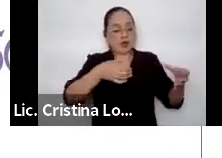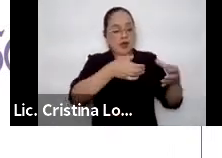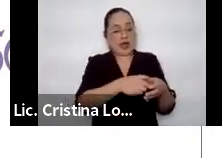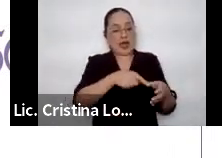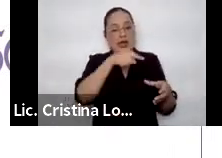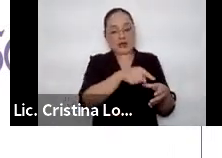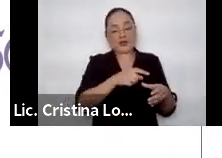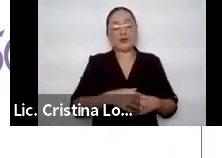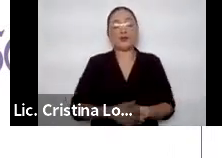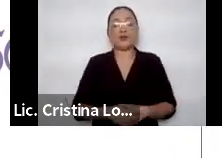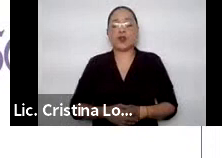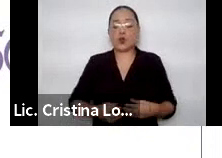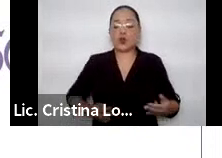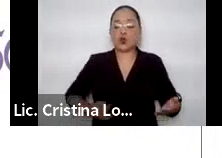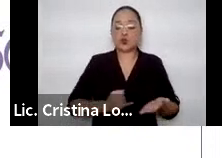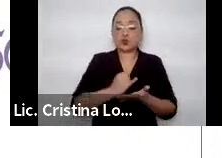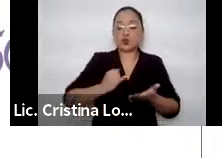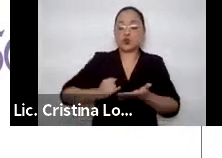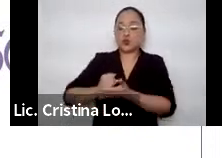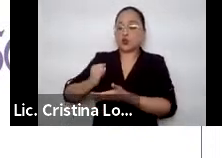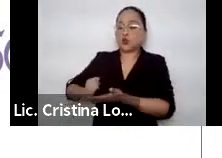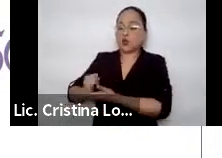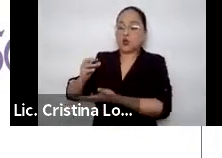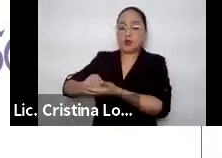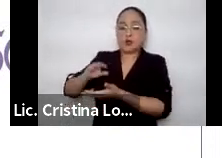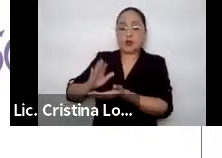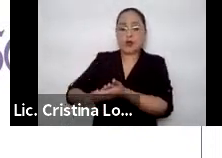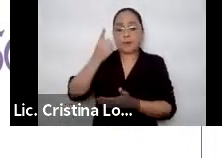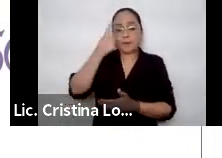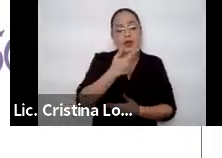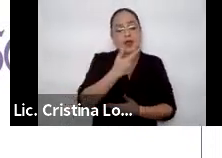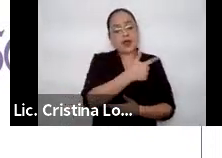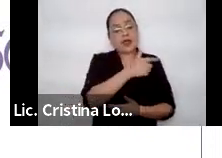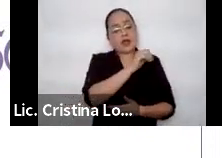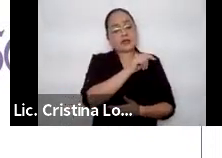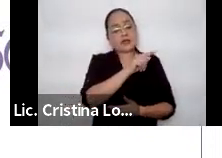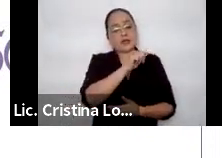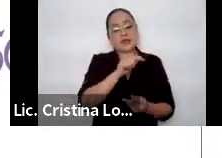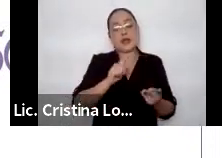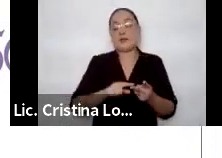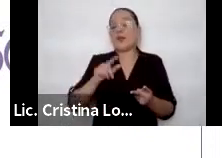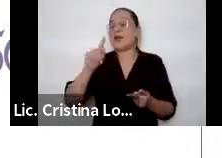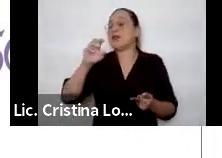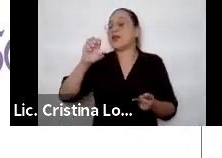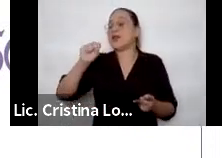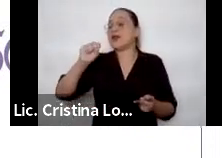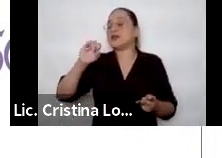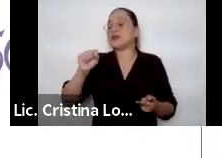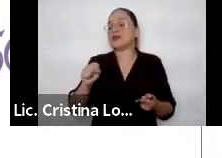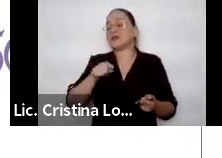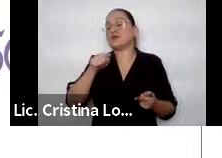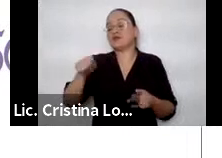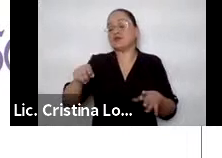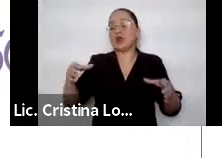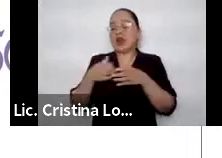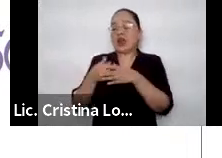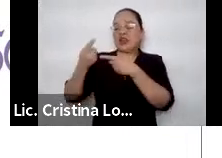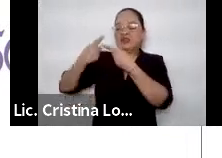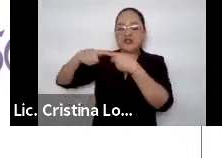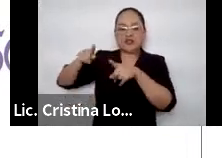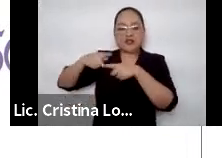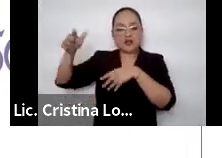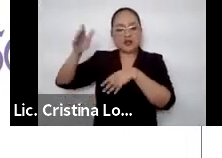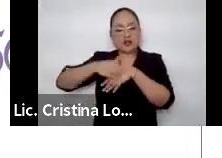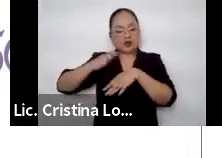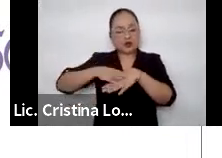Entonces, jurisprudencia para la Gaceta y las tesis aisladas y todo lo demás, los demás documentos a publicarse,